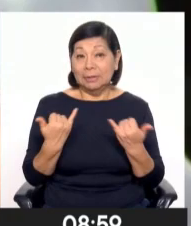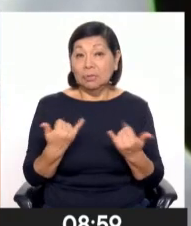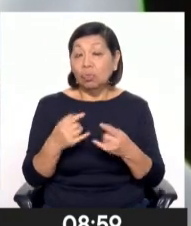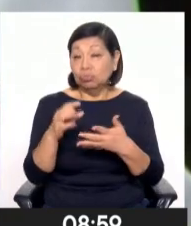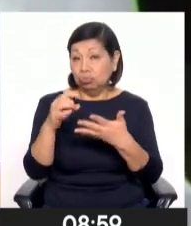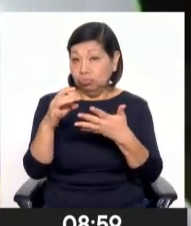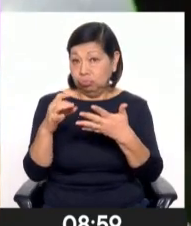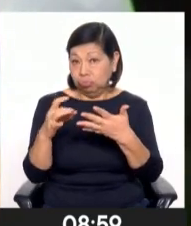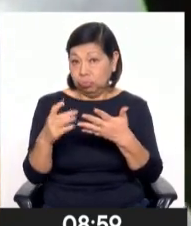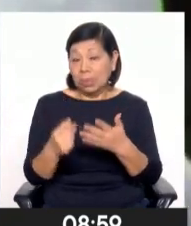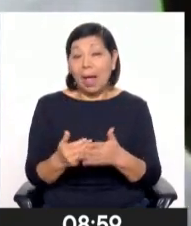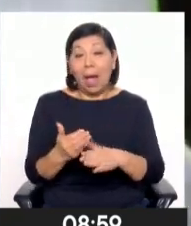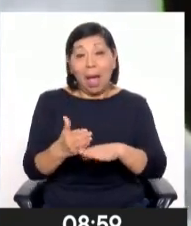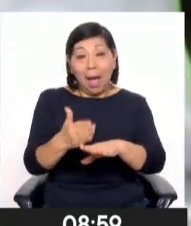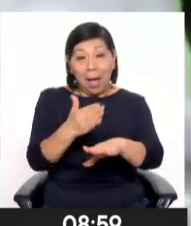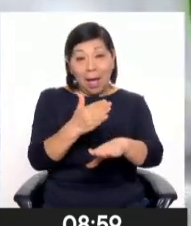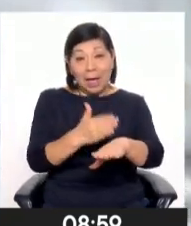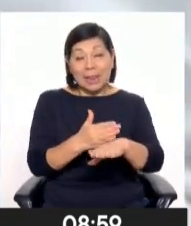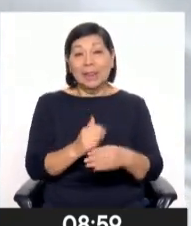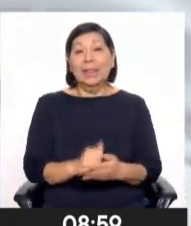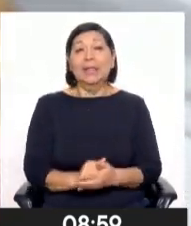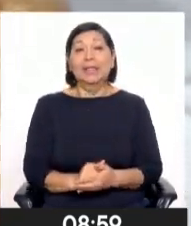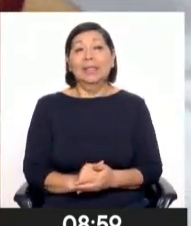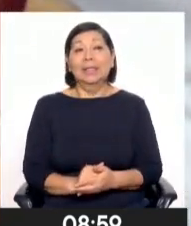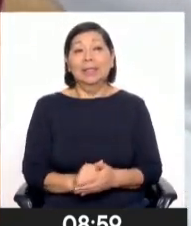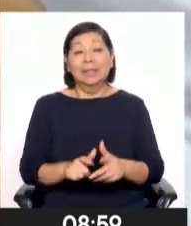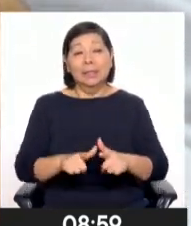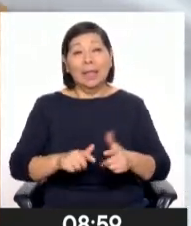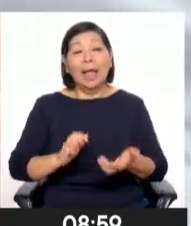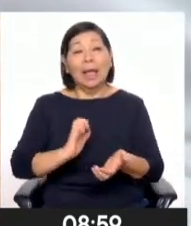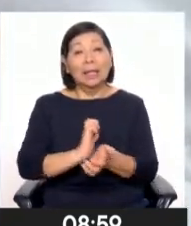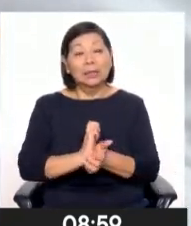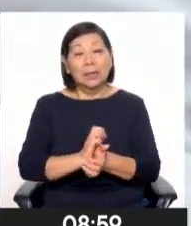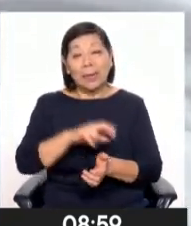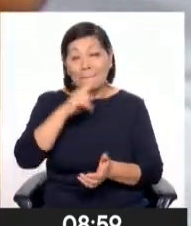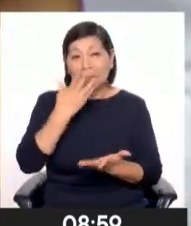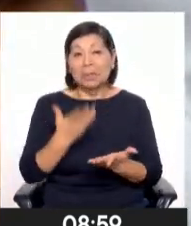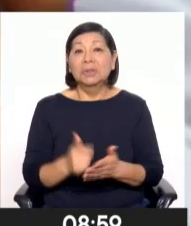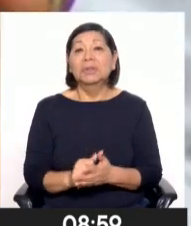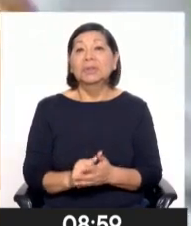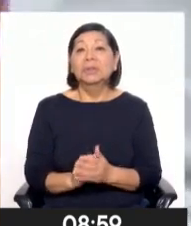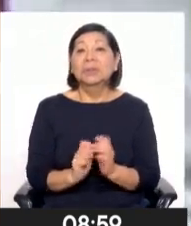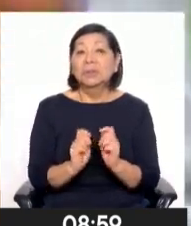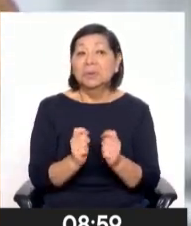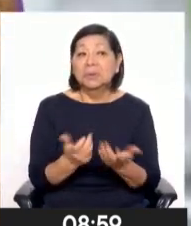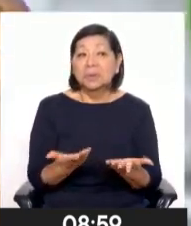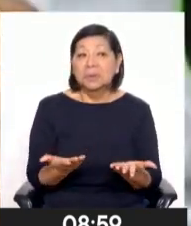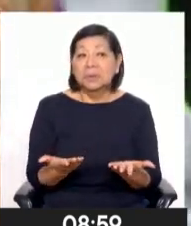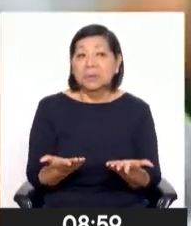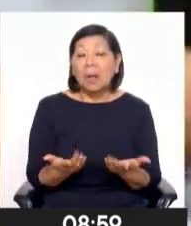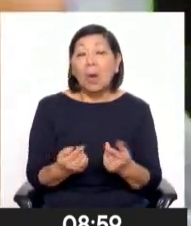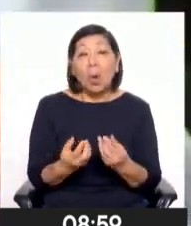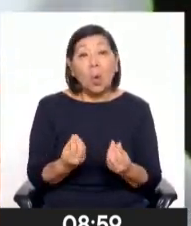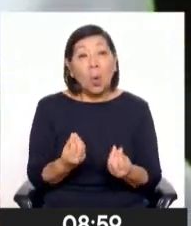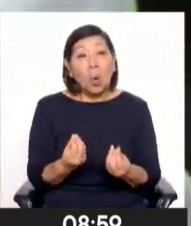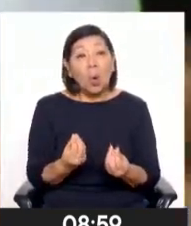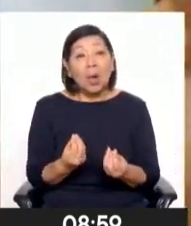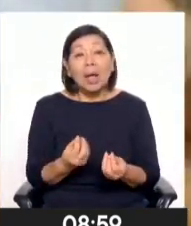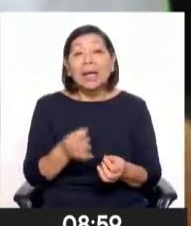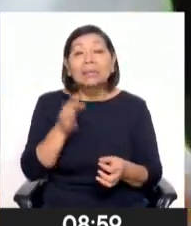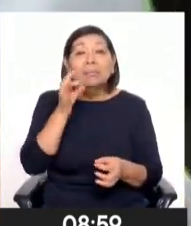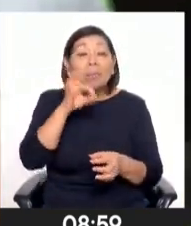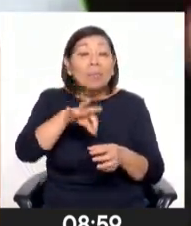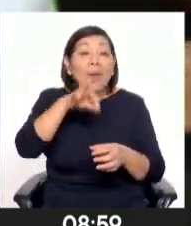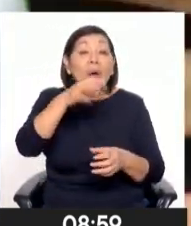una serie de actividades previas al al salón del queso peruano un salón en el que vamos a tener espacios como la cata de